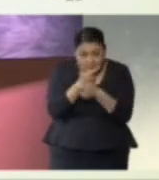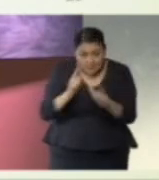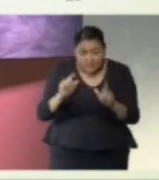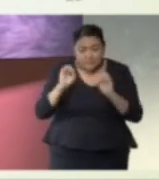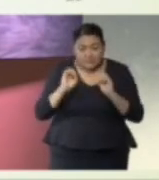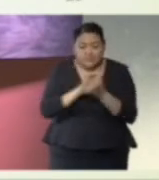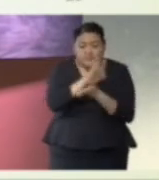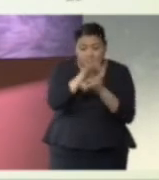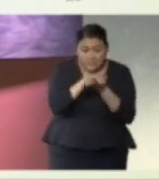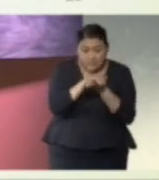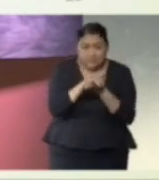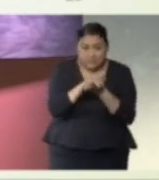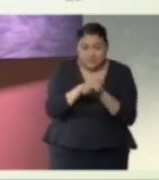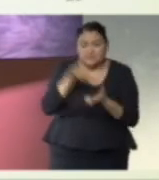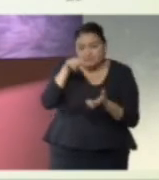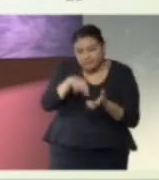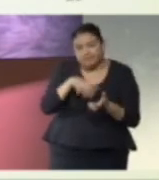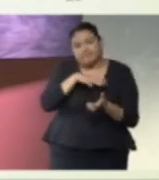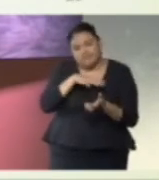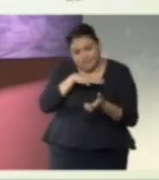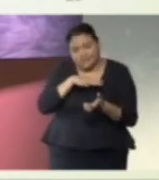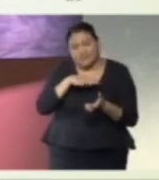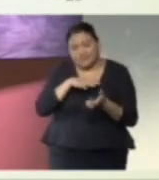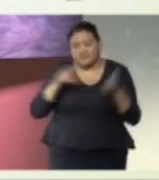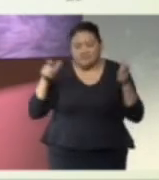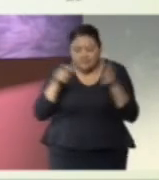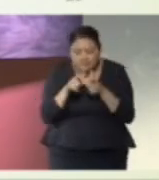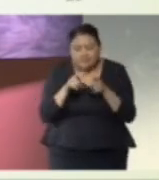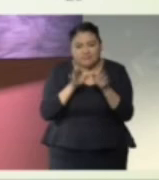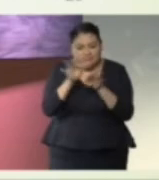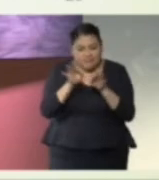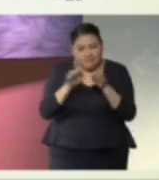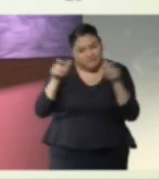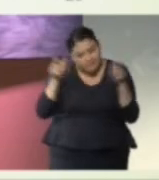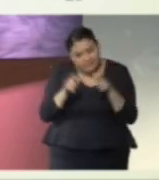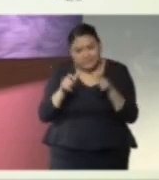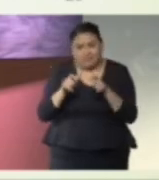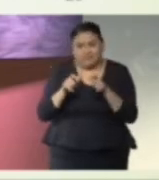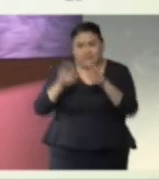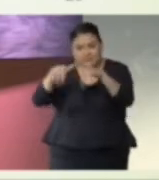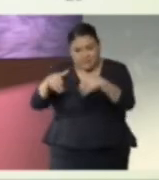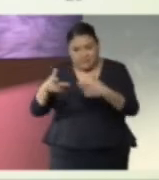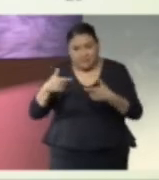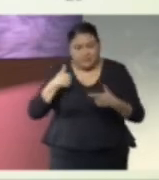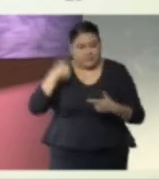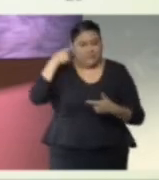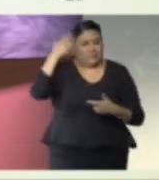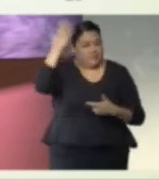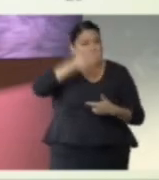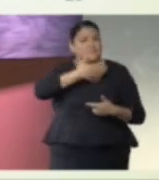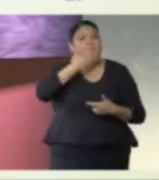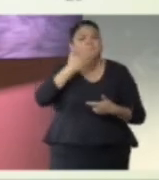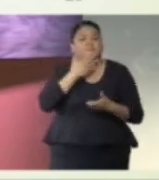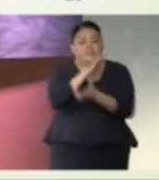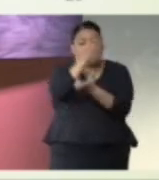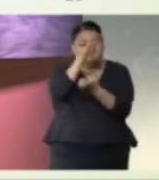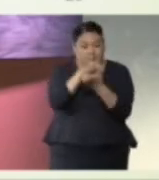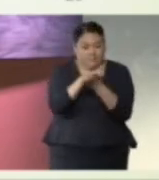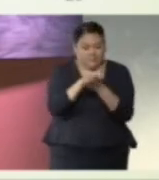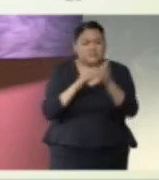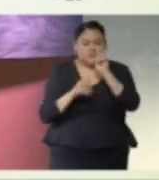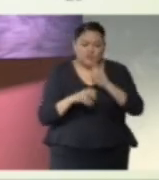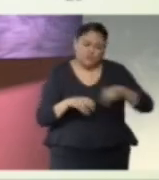casadas y unión libre. Entonces, desde ahí también podemos ver cómo están los estereotipos marcando, ¿sí?, la